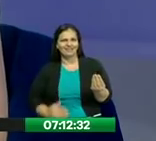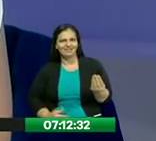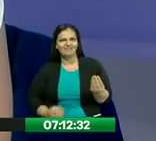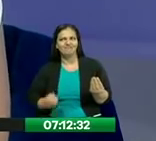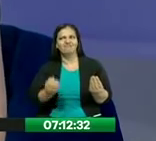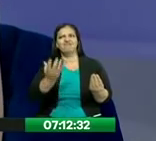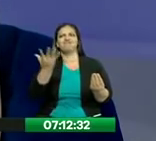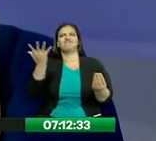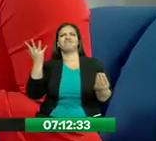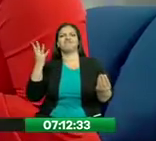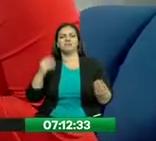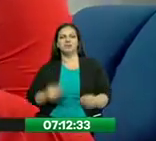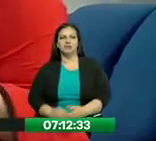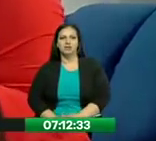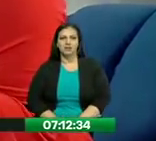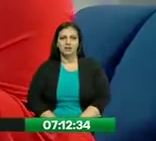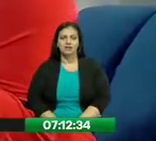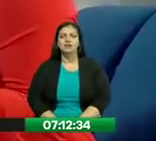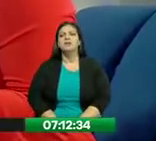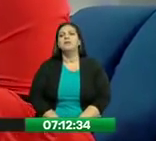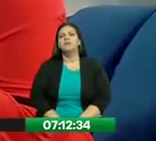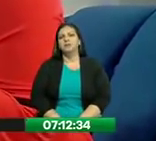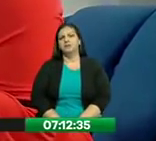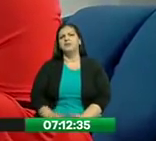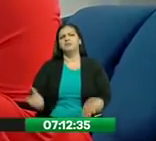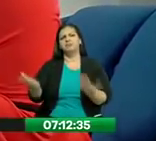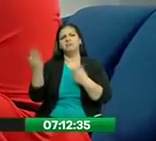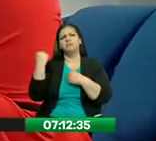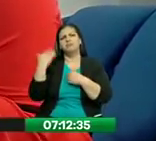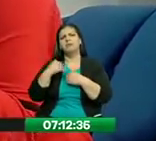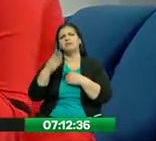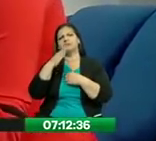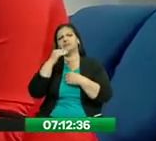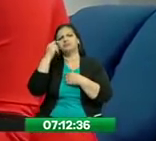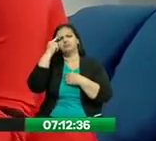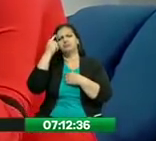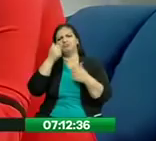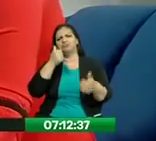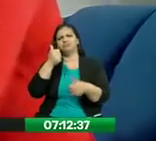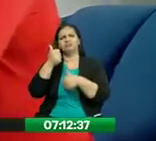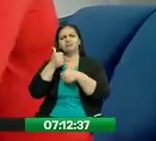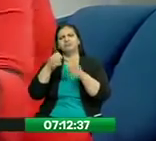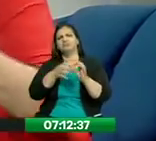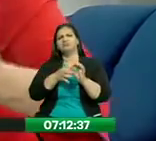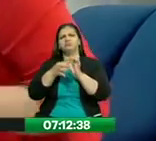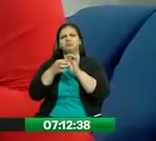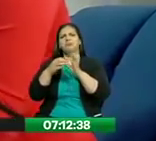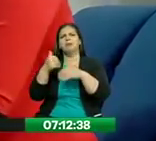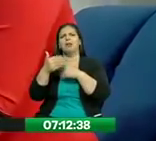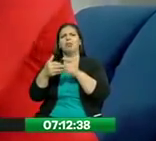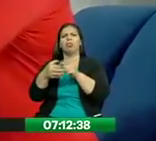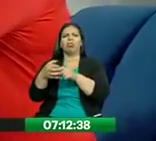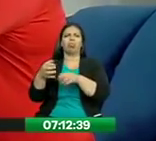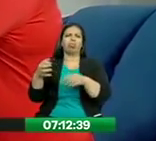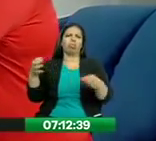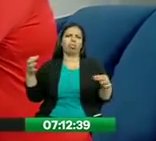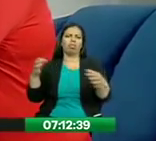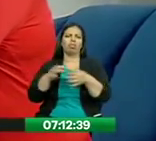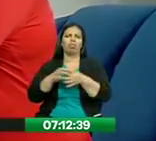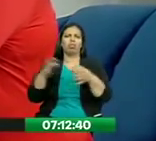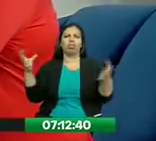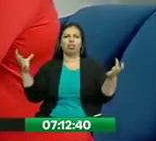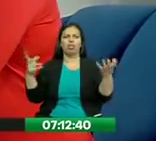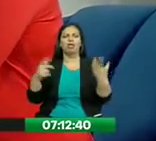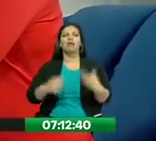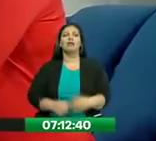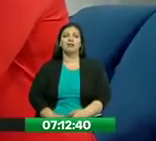por la dureza de Exacto. la medida. Ahora, ¿cuál es el costo político para los diferentes actores políticos, valga la redundancia? Y comencemos por el presidente